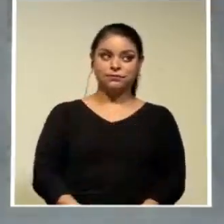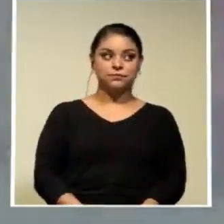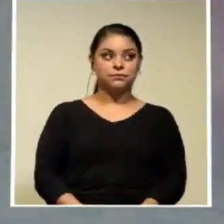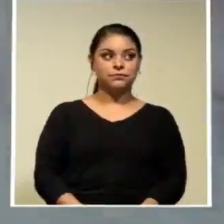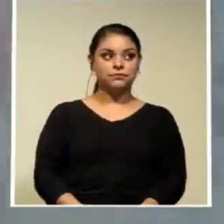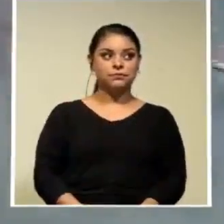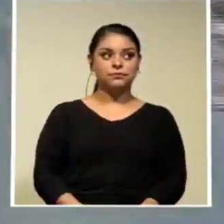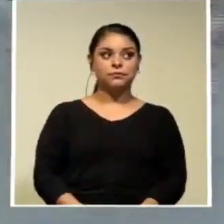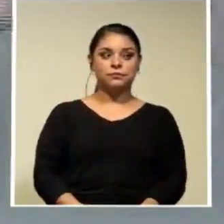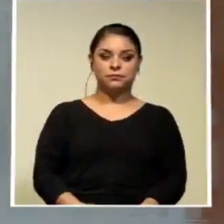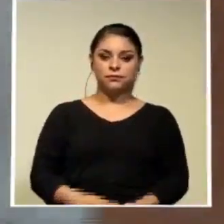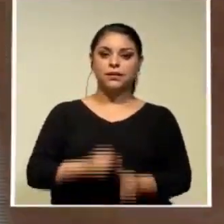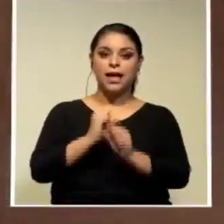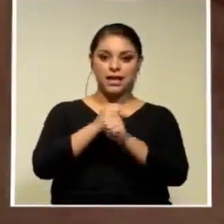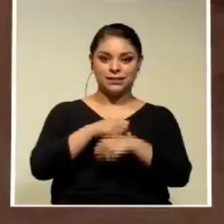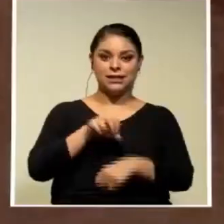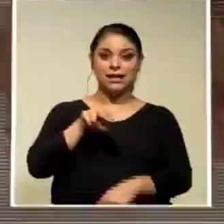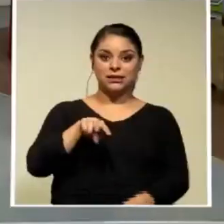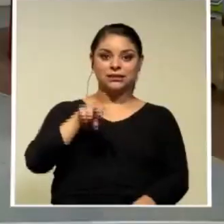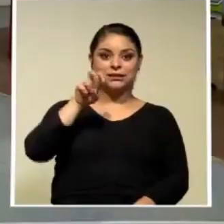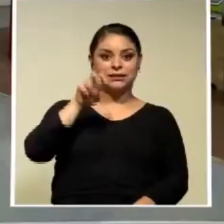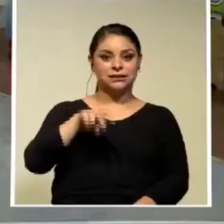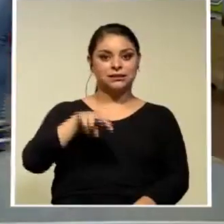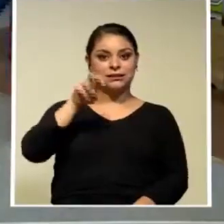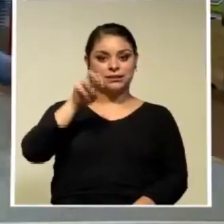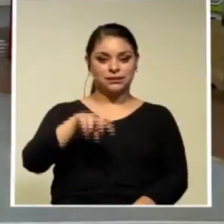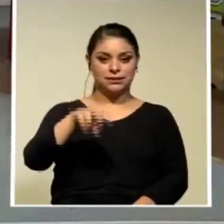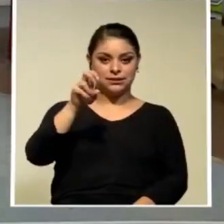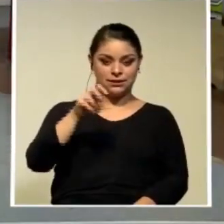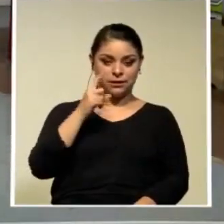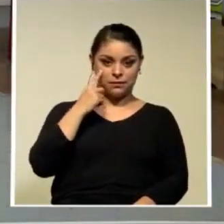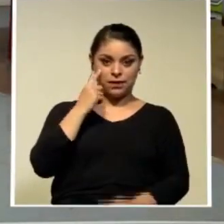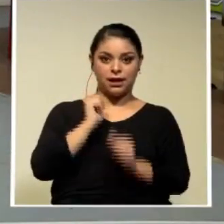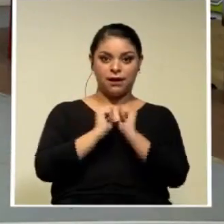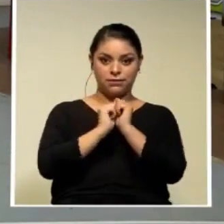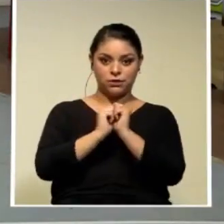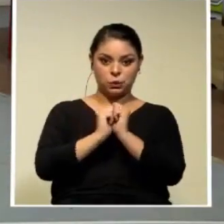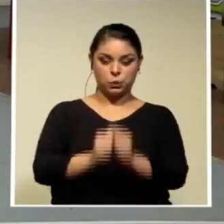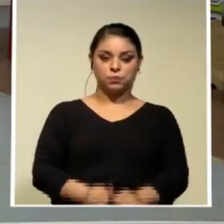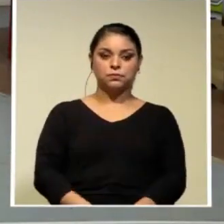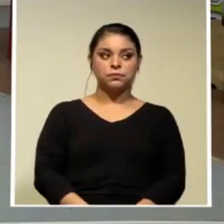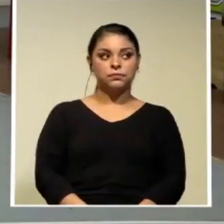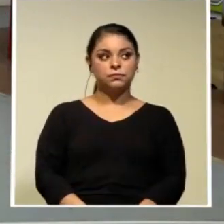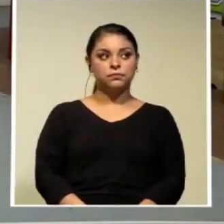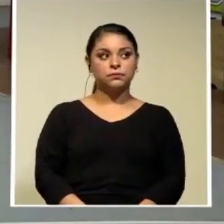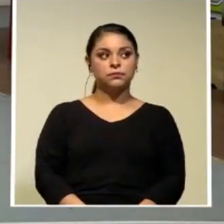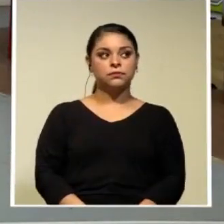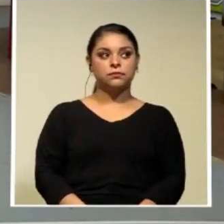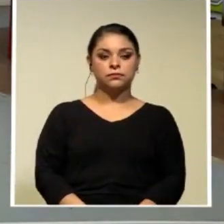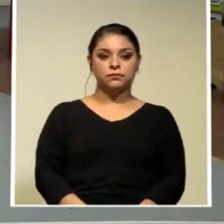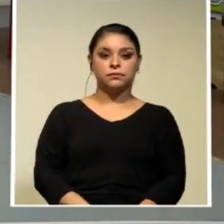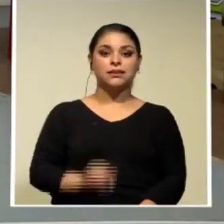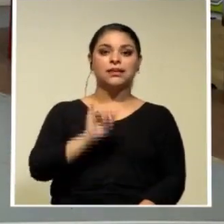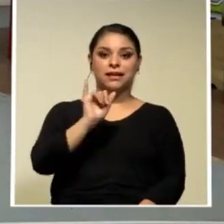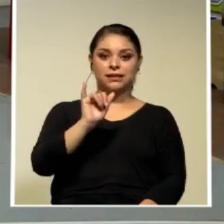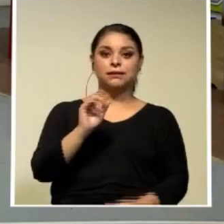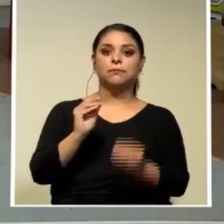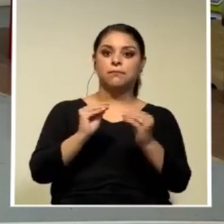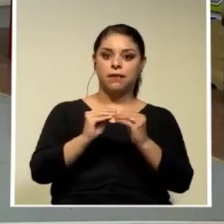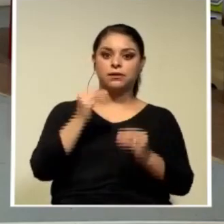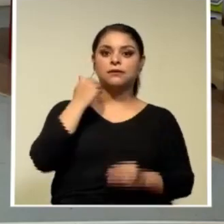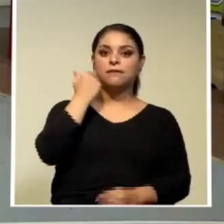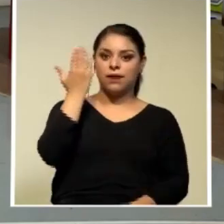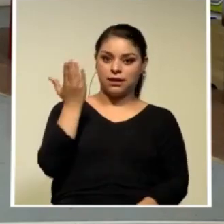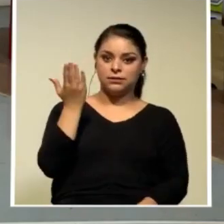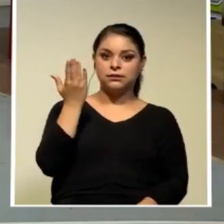Entonces, este es caballito, ¿verdad? Ajá, voy a hacerlo. Mire qué fácil. Ese es muy fácil, niños y niñas. ¿Sabe qué es